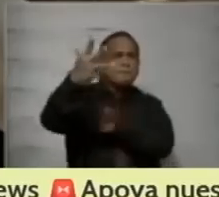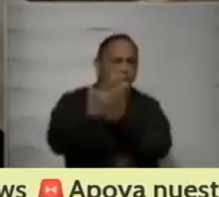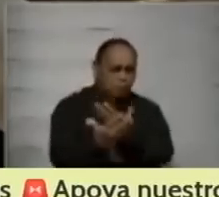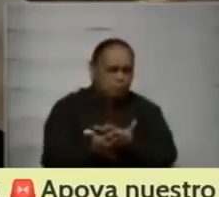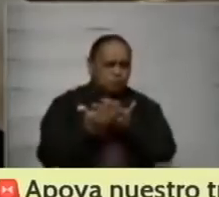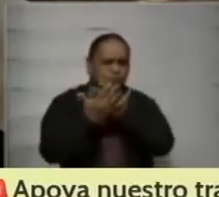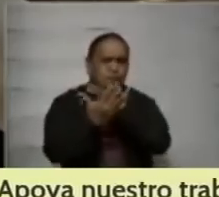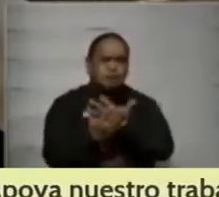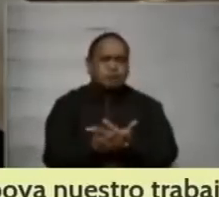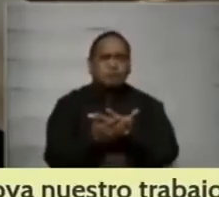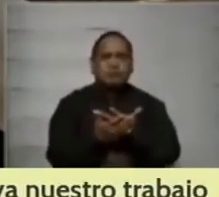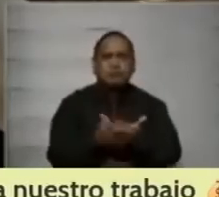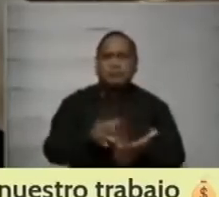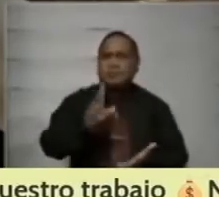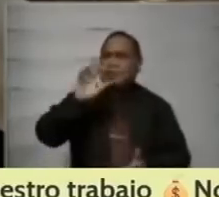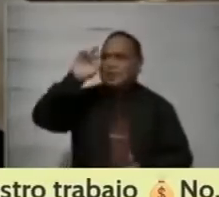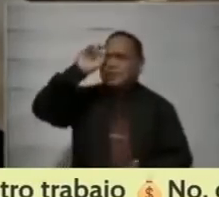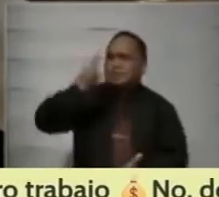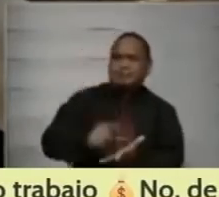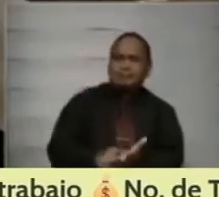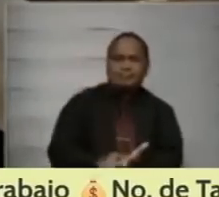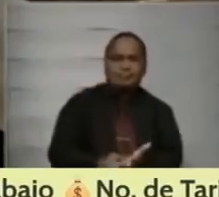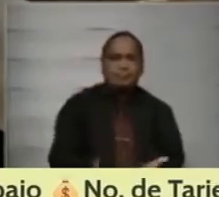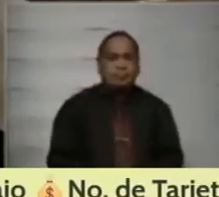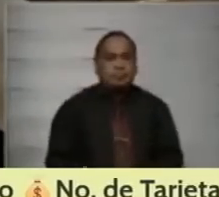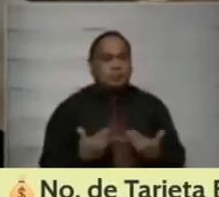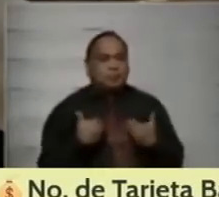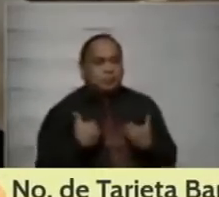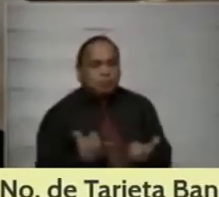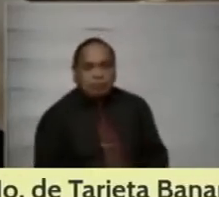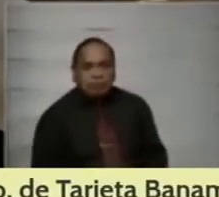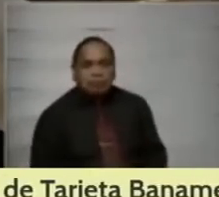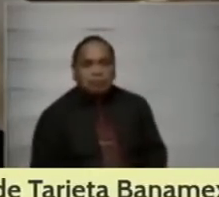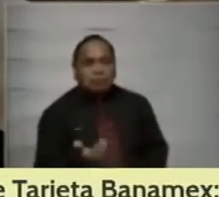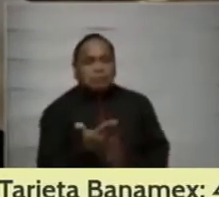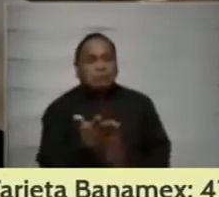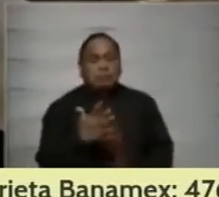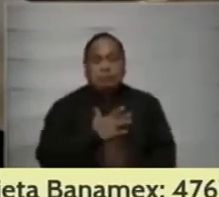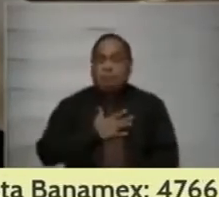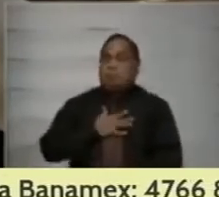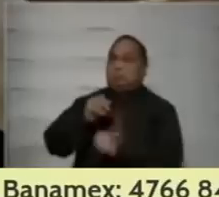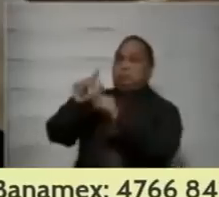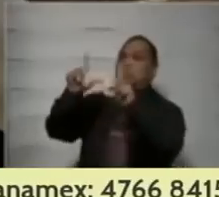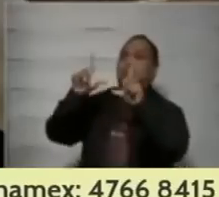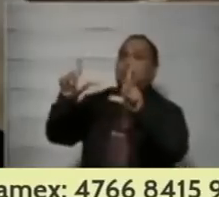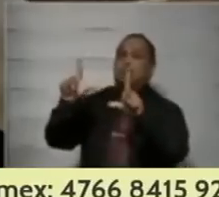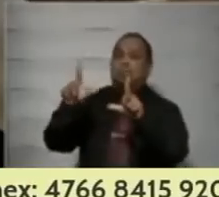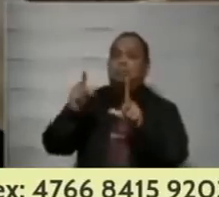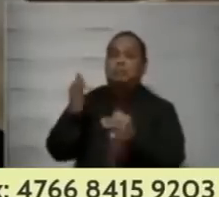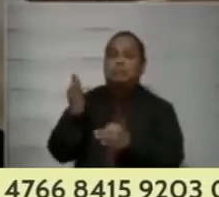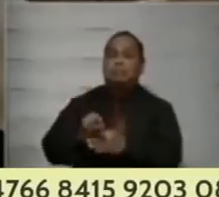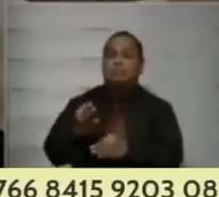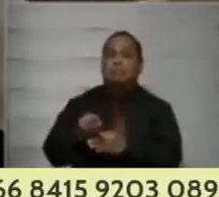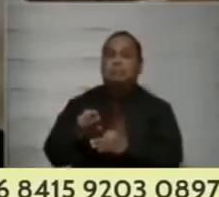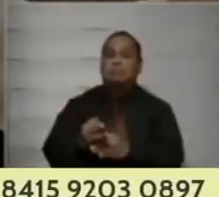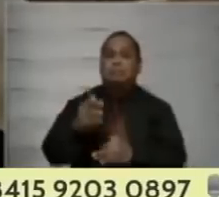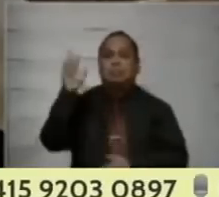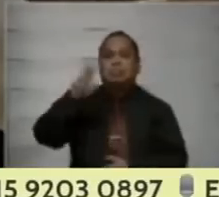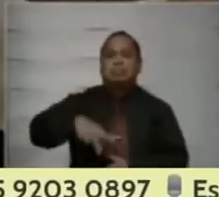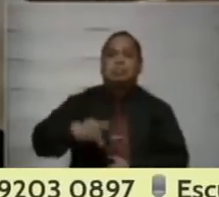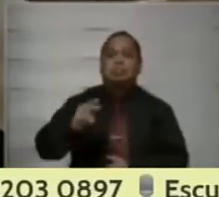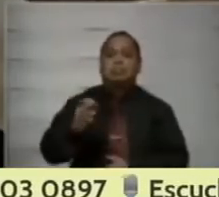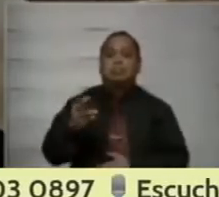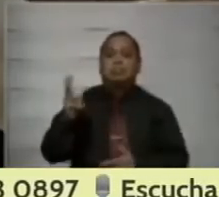trabajo creerlo y lo vuelves a ver y dices, no puede ser, estoy dormida, que me pellizquen, ¿no? Y no, esta es la realidad